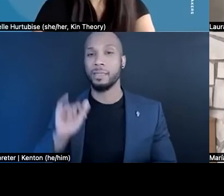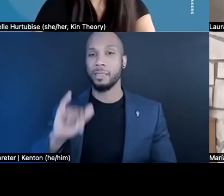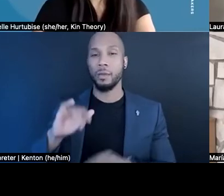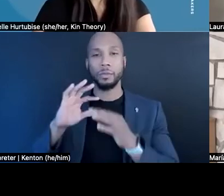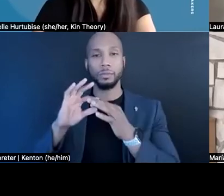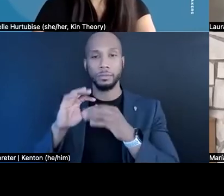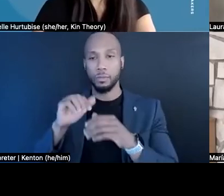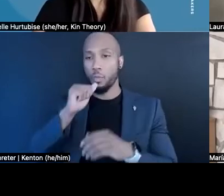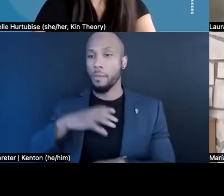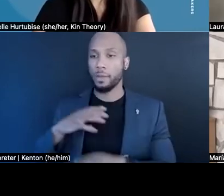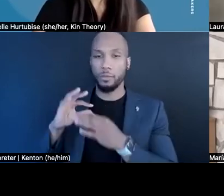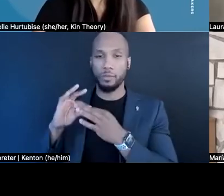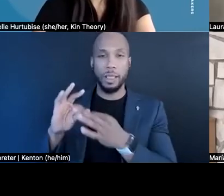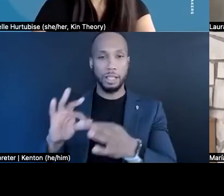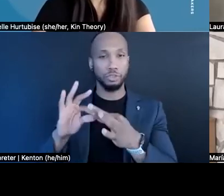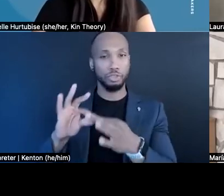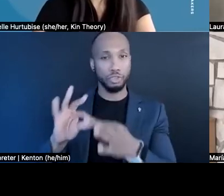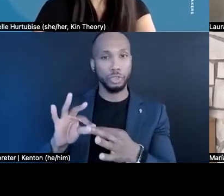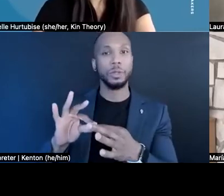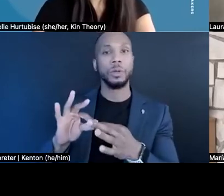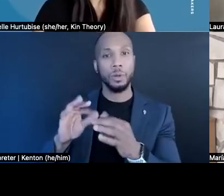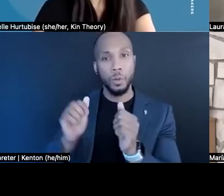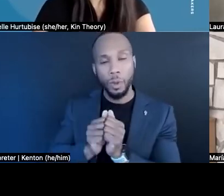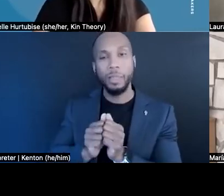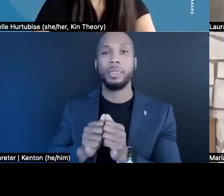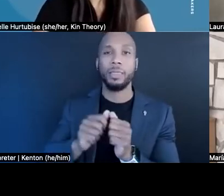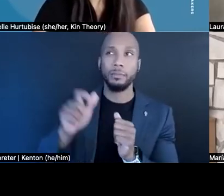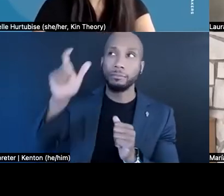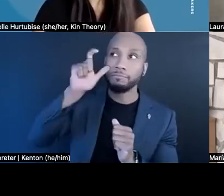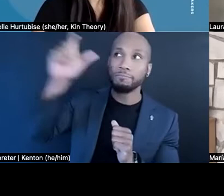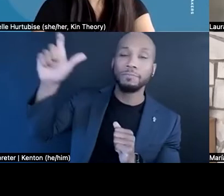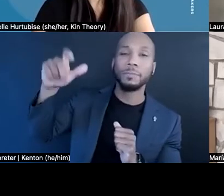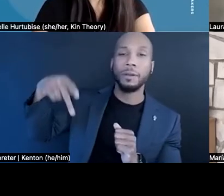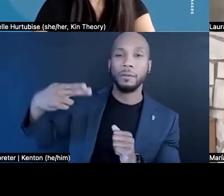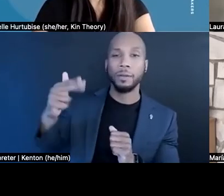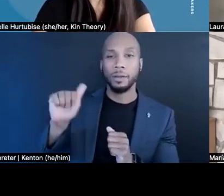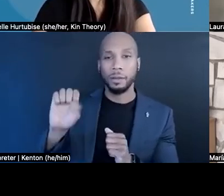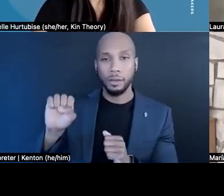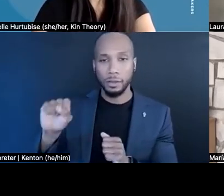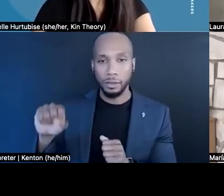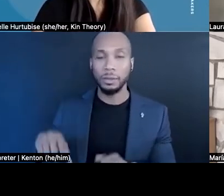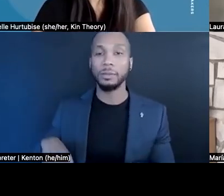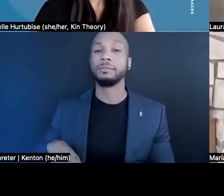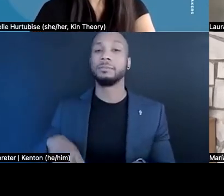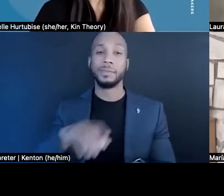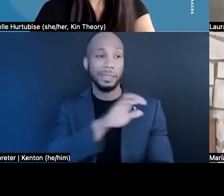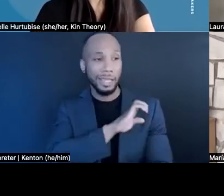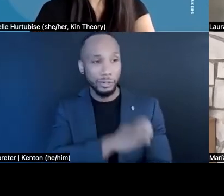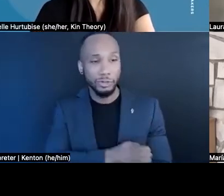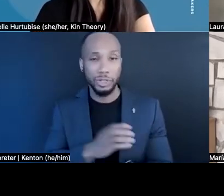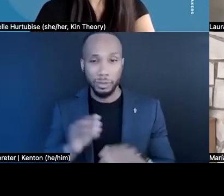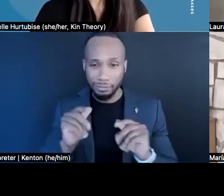las mujeres con las fases lunares, con las energías del